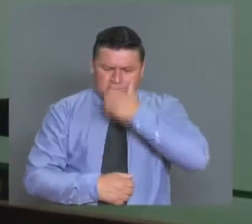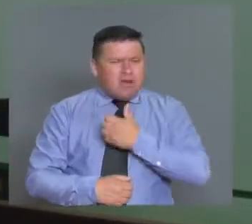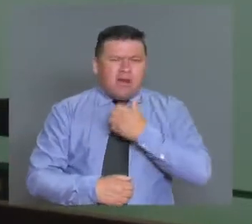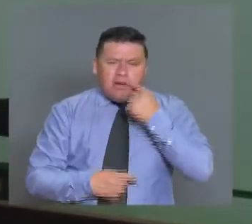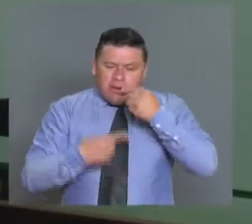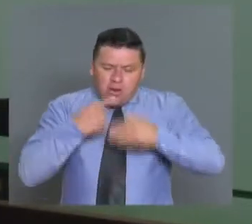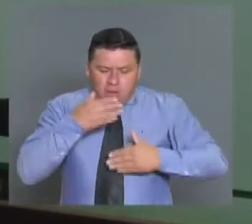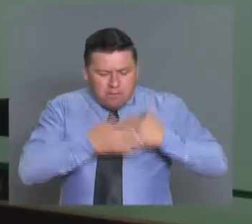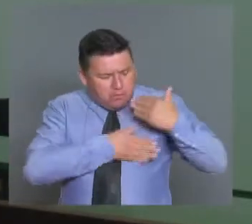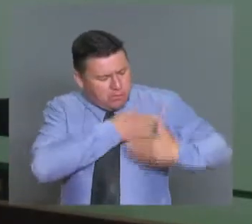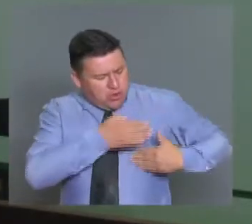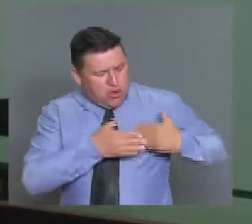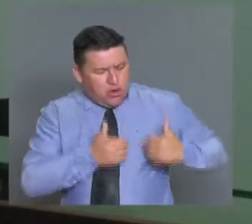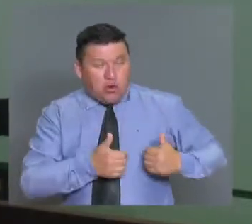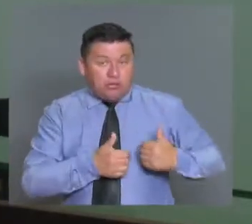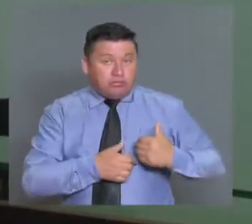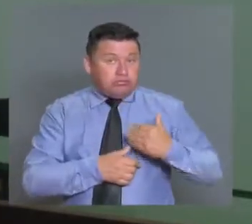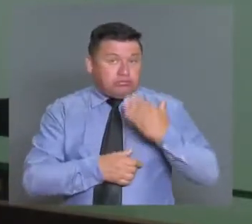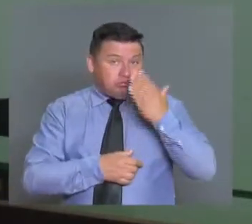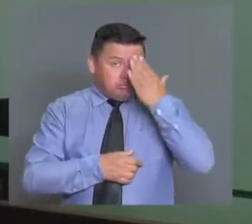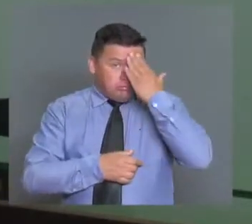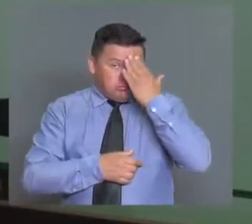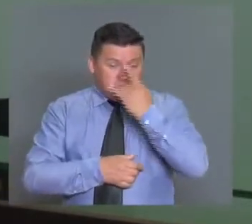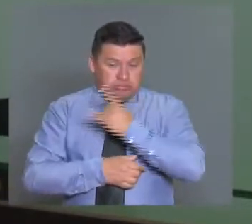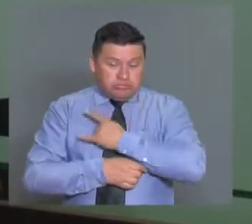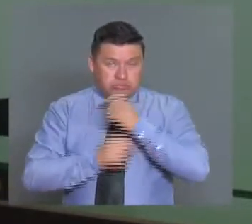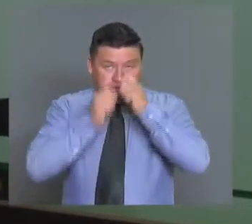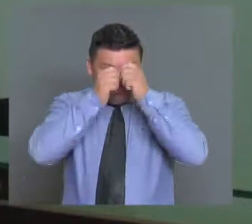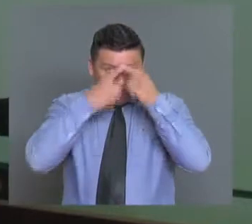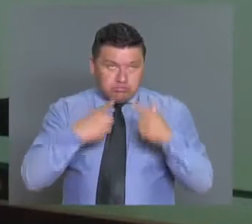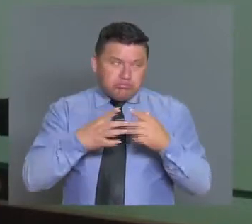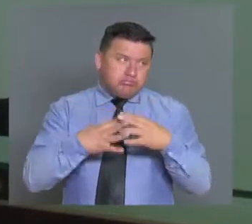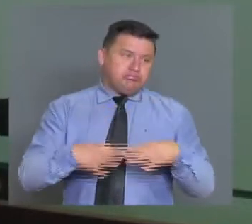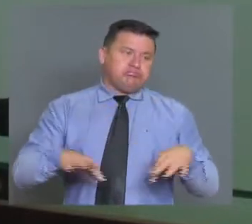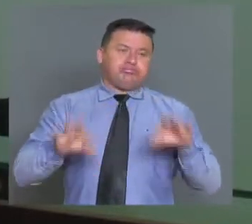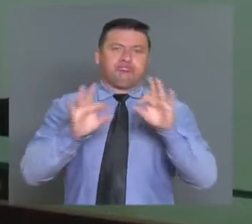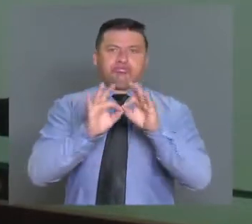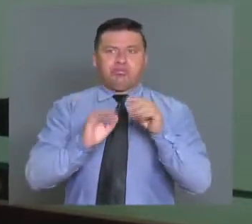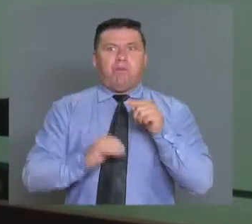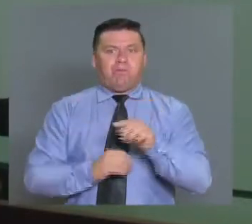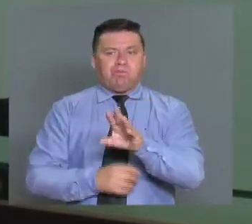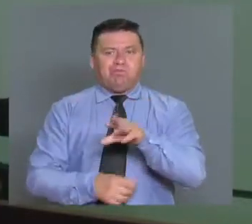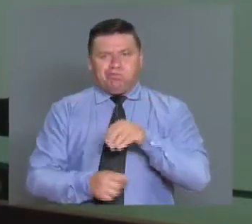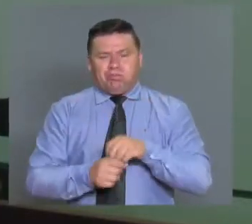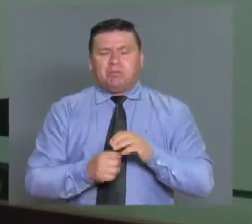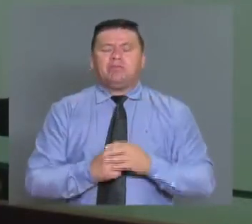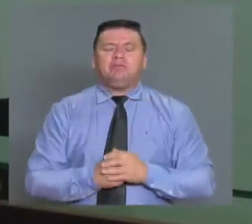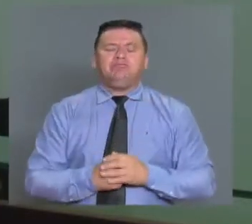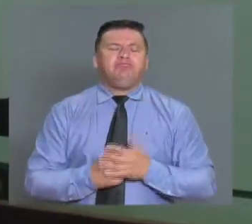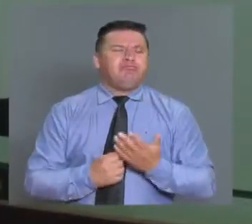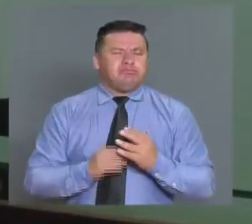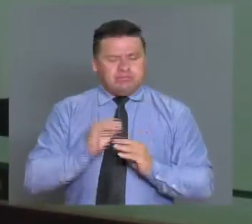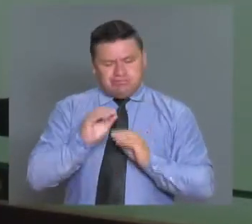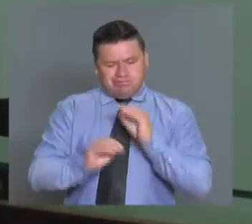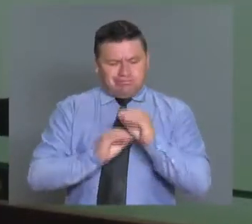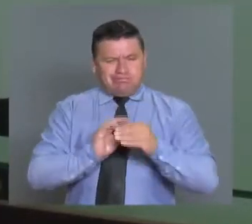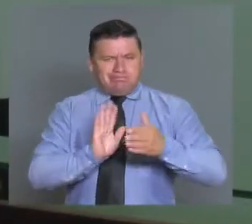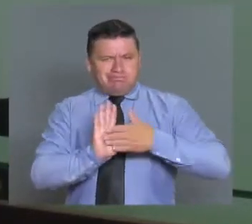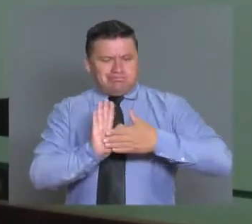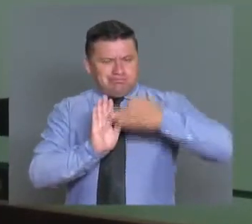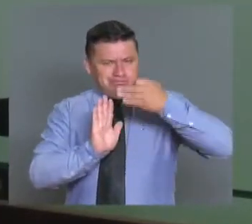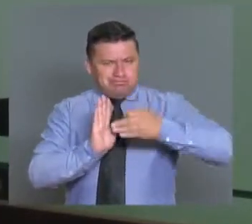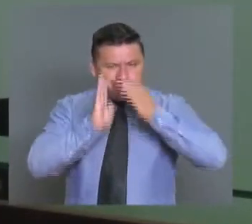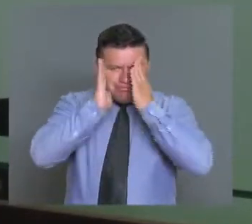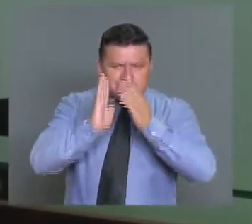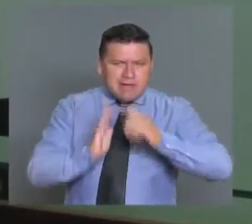derivan. La universidad pública tiene un carácter misional muy importante porque especialmente está diseñada a